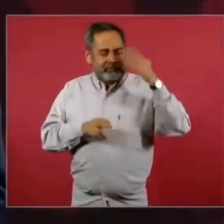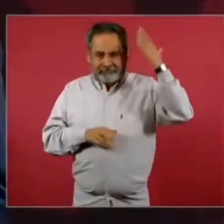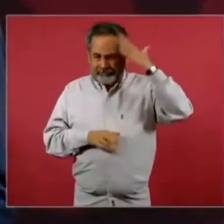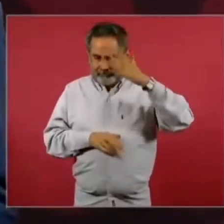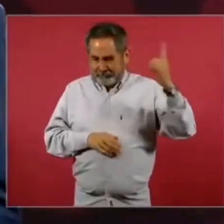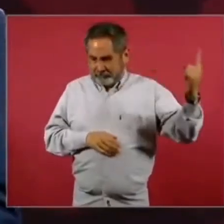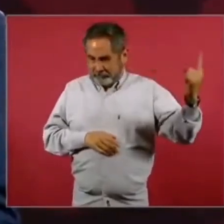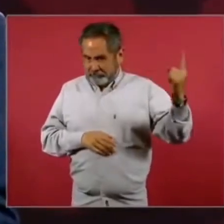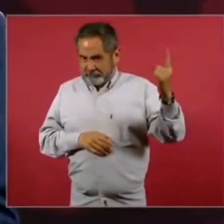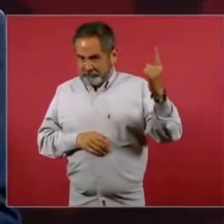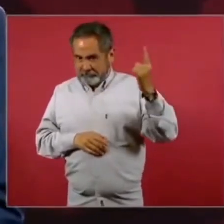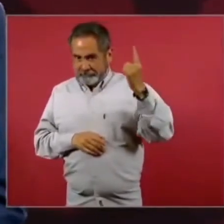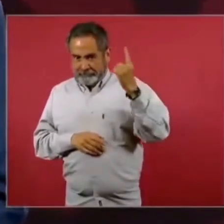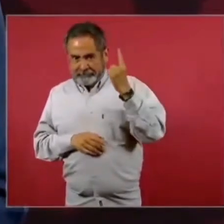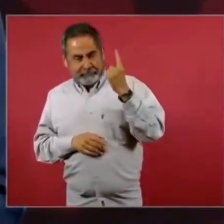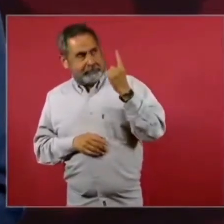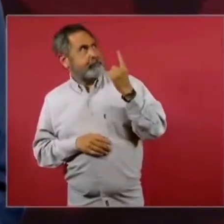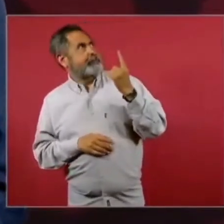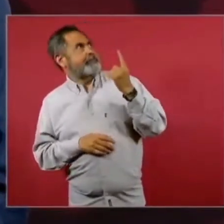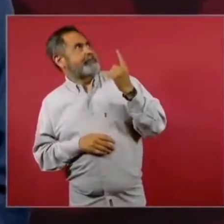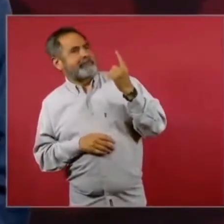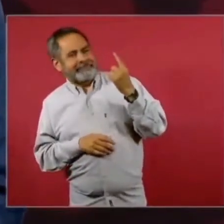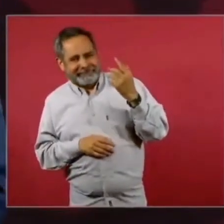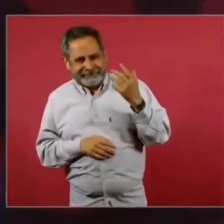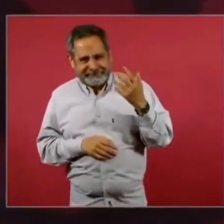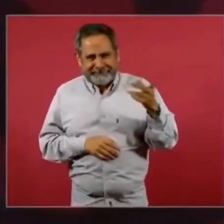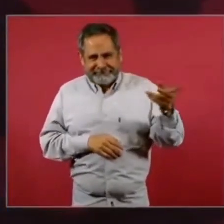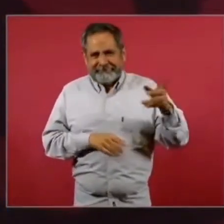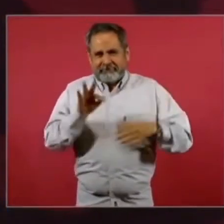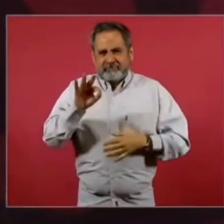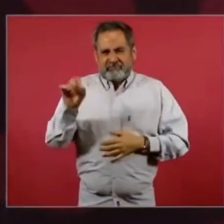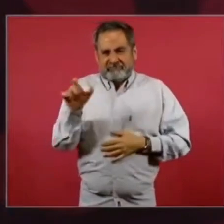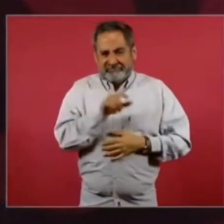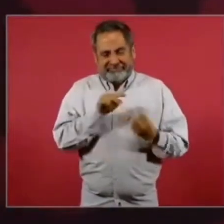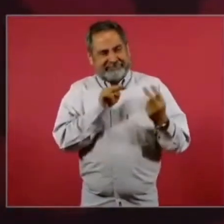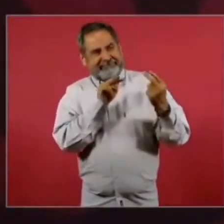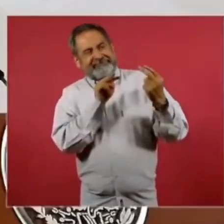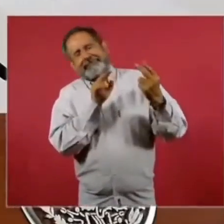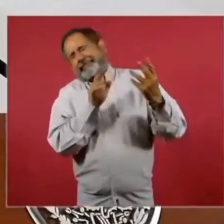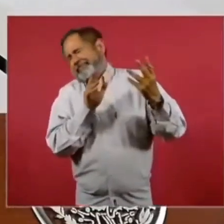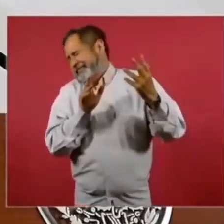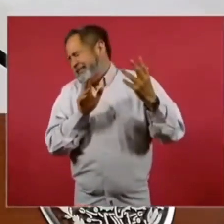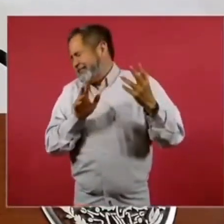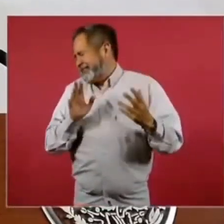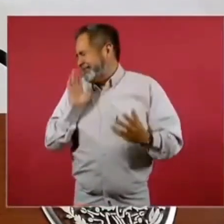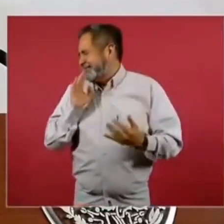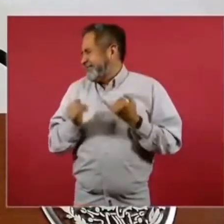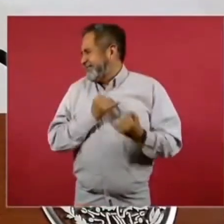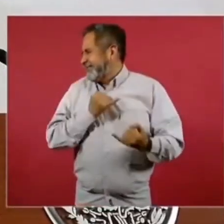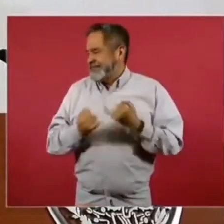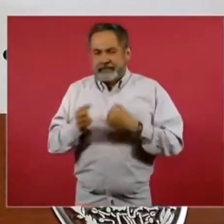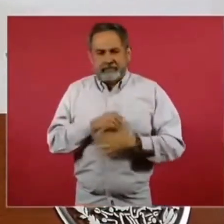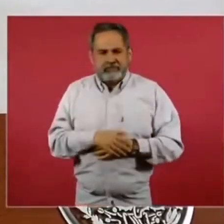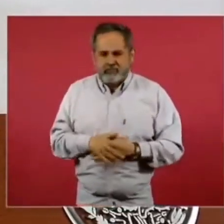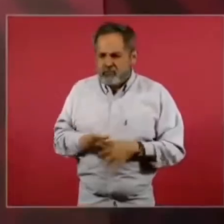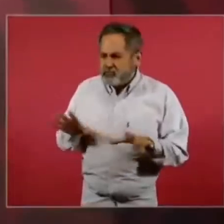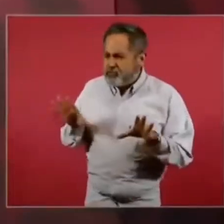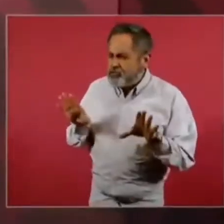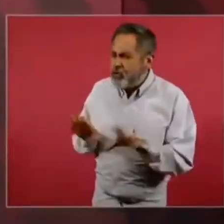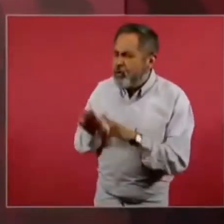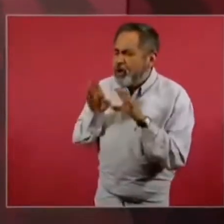sentados y volteo y era él Cómo estás